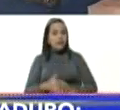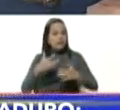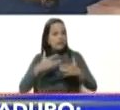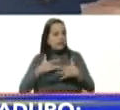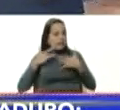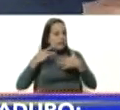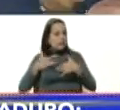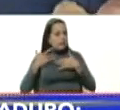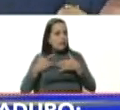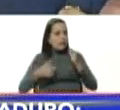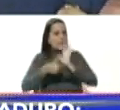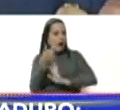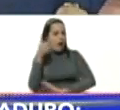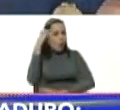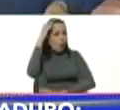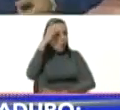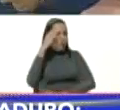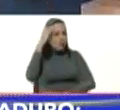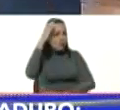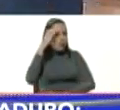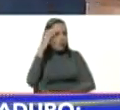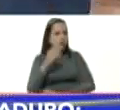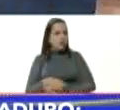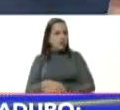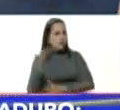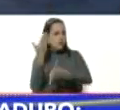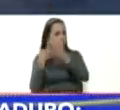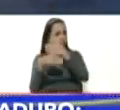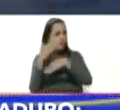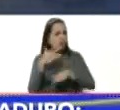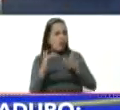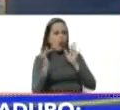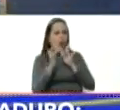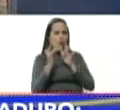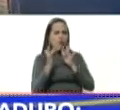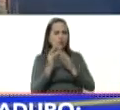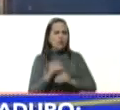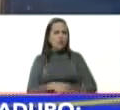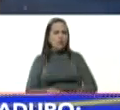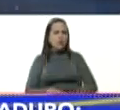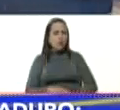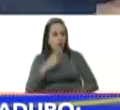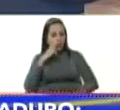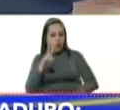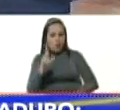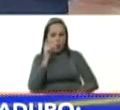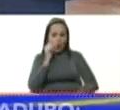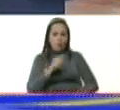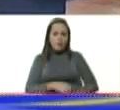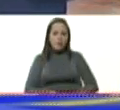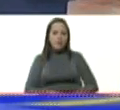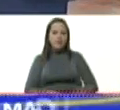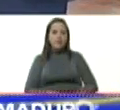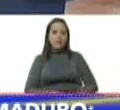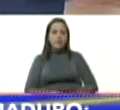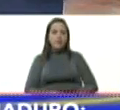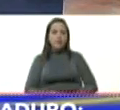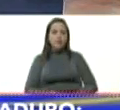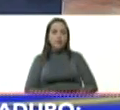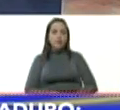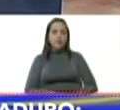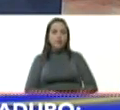sensibilizarnos y hacer más conciencia. La otra vez yo hice un pase, que en un acto que tuvimos, y vi un muchacho en La Vega. Jiménez. En La